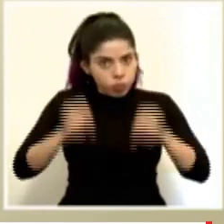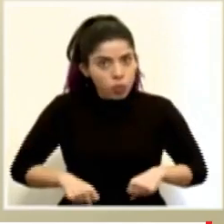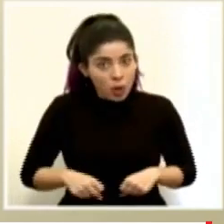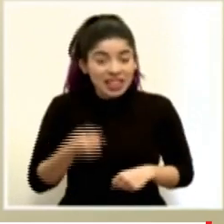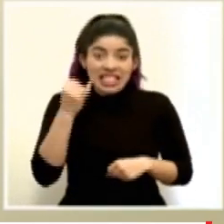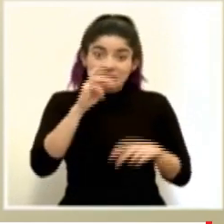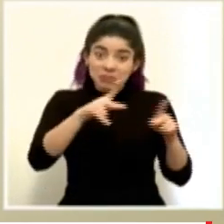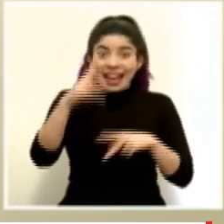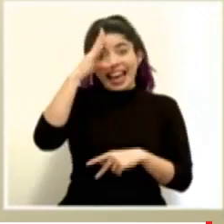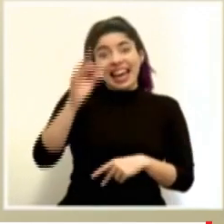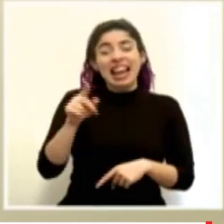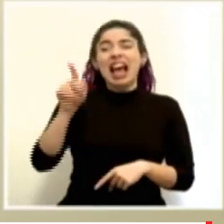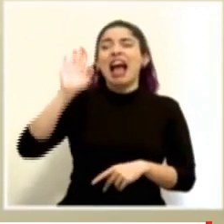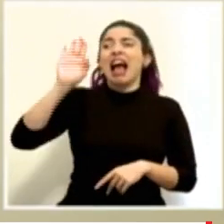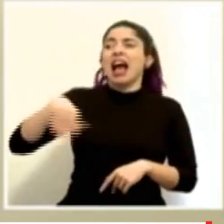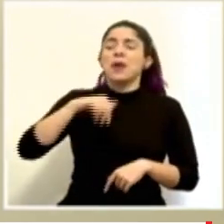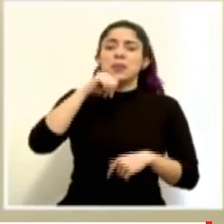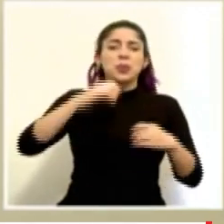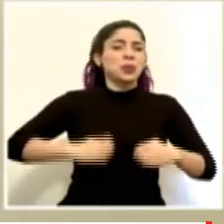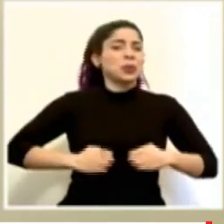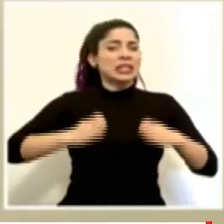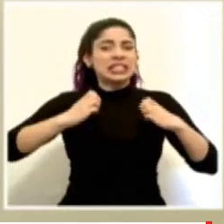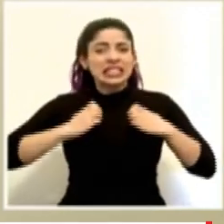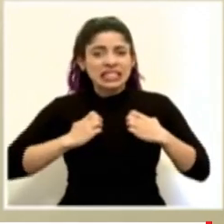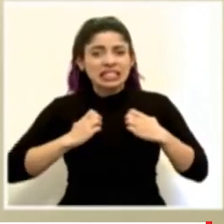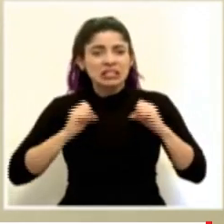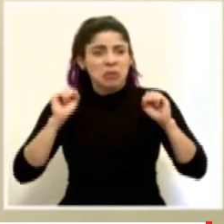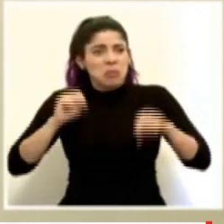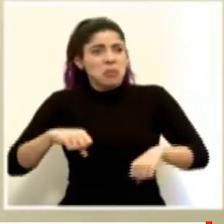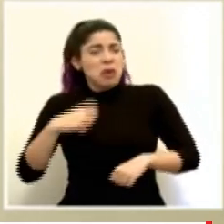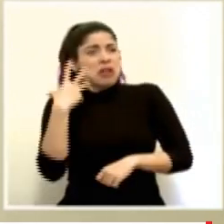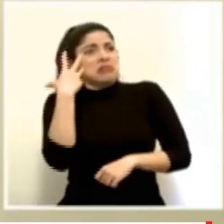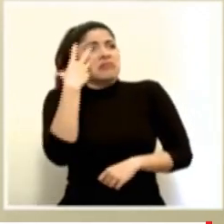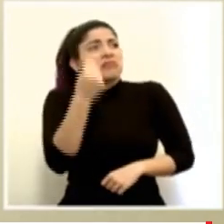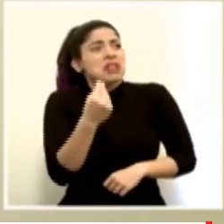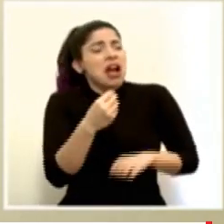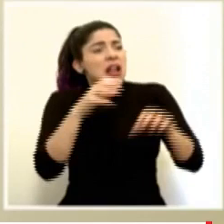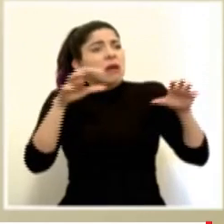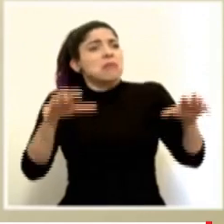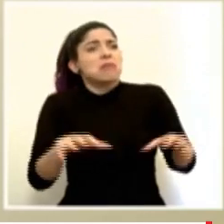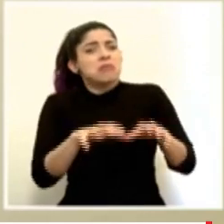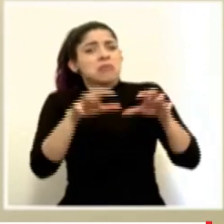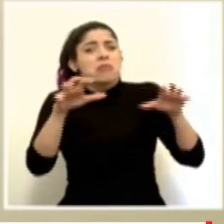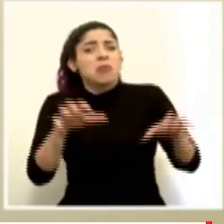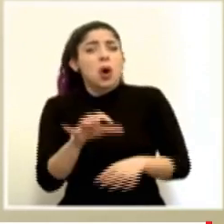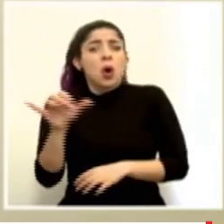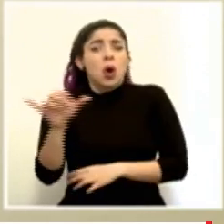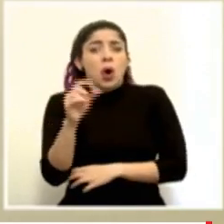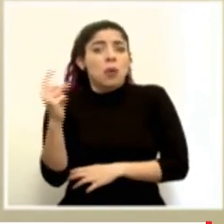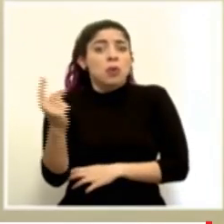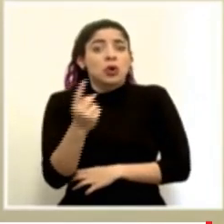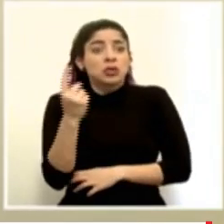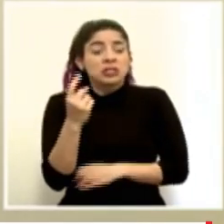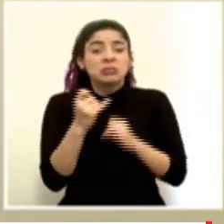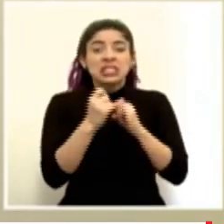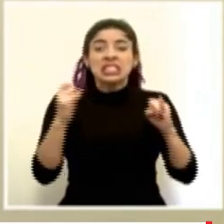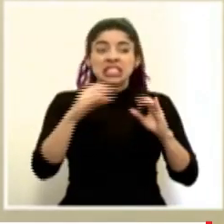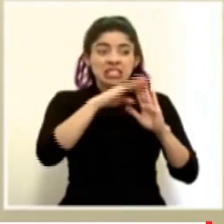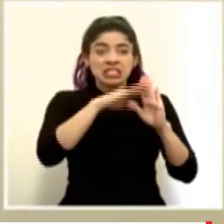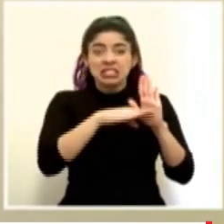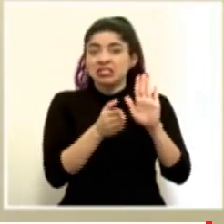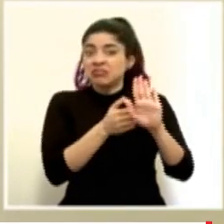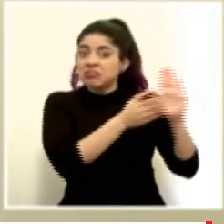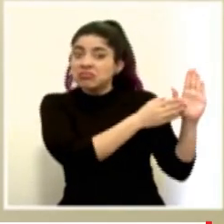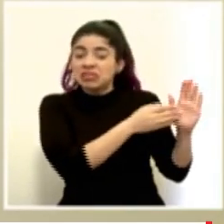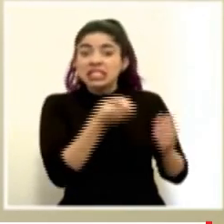pensar que esto no existe y que podemos salir y hacer lo que siempre hemos hecho, sin ningún protocolo